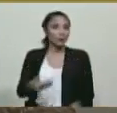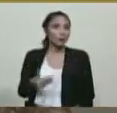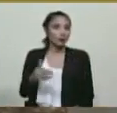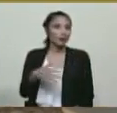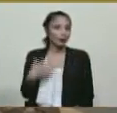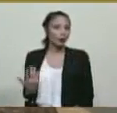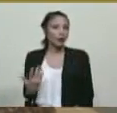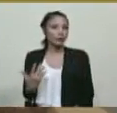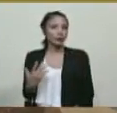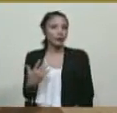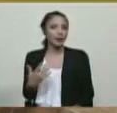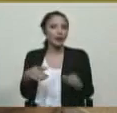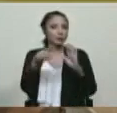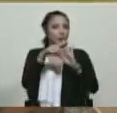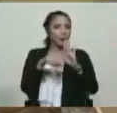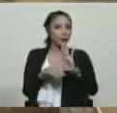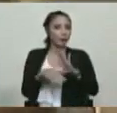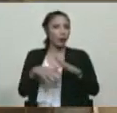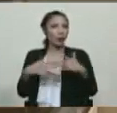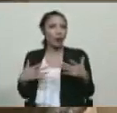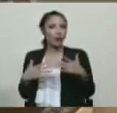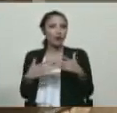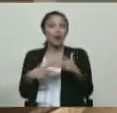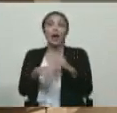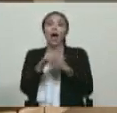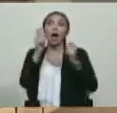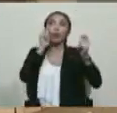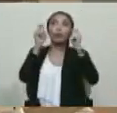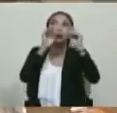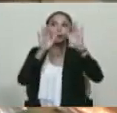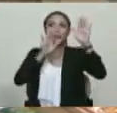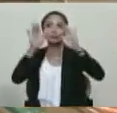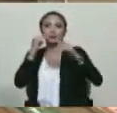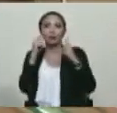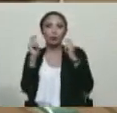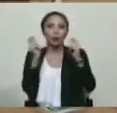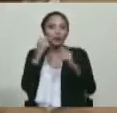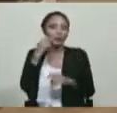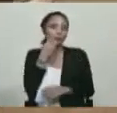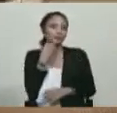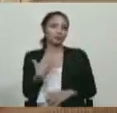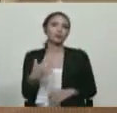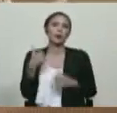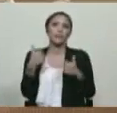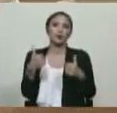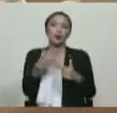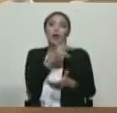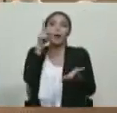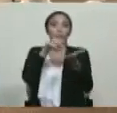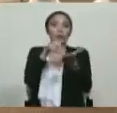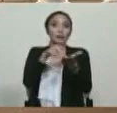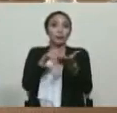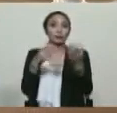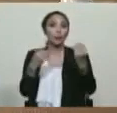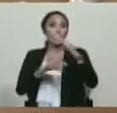importante, el motor turístico. Así que hemos visto la participación